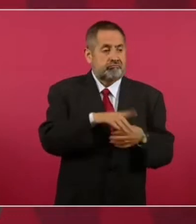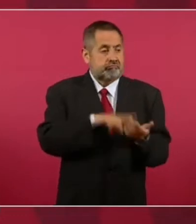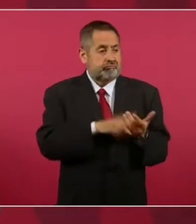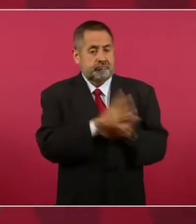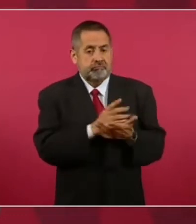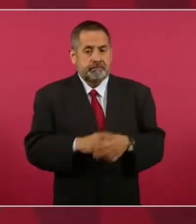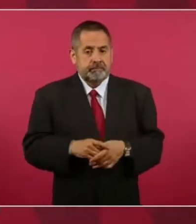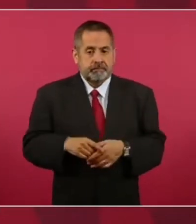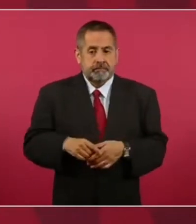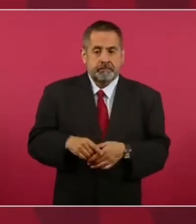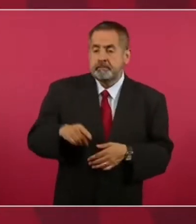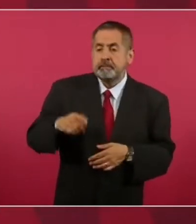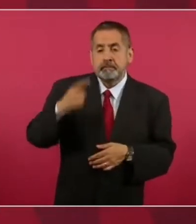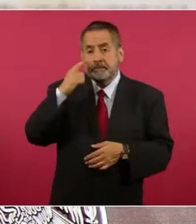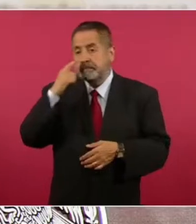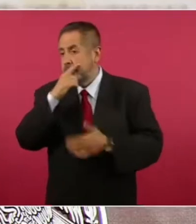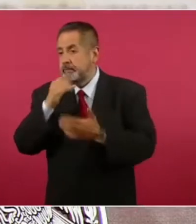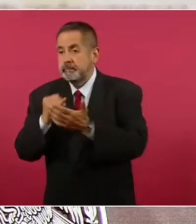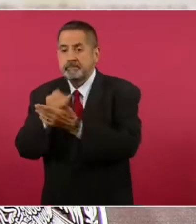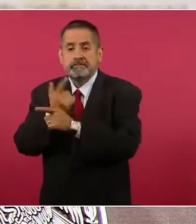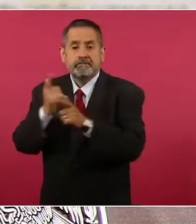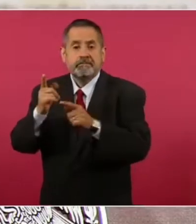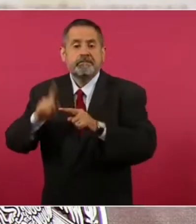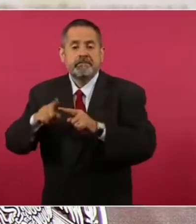La democracia es el gobierno del pueblo.